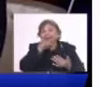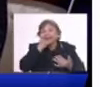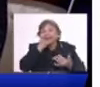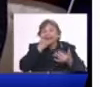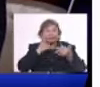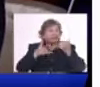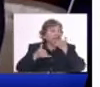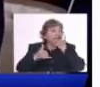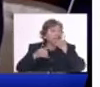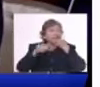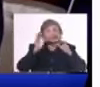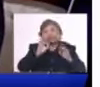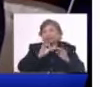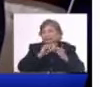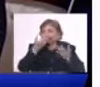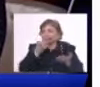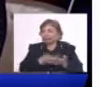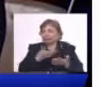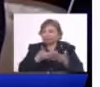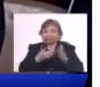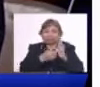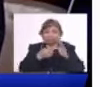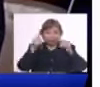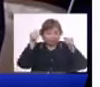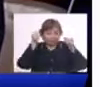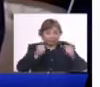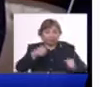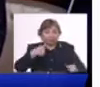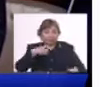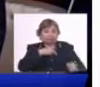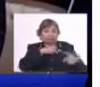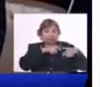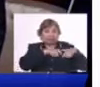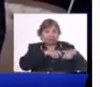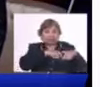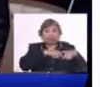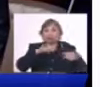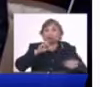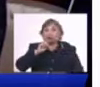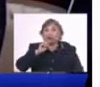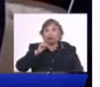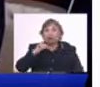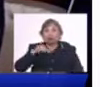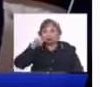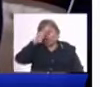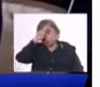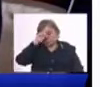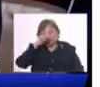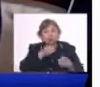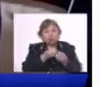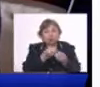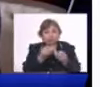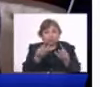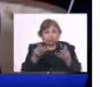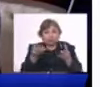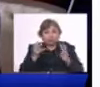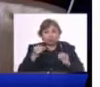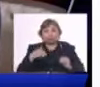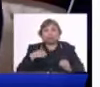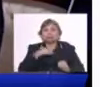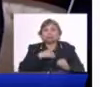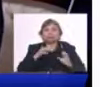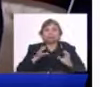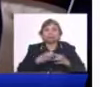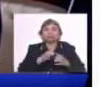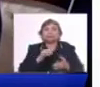errores. Pero quiero dejar sentado que la posición de Somos Perú, del partido Somos Perú y de la mayoría de integrantes de la